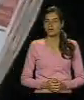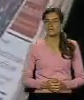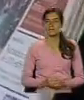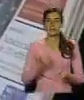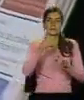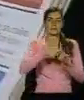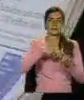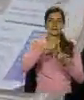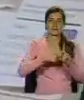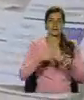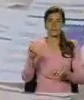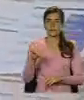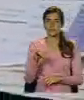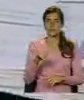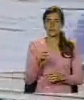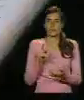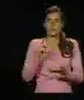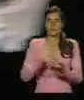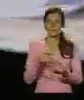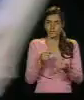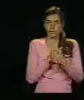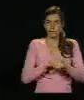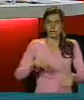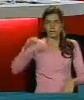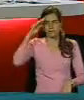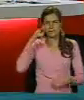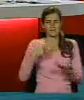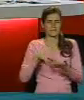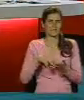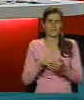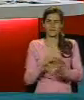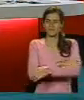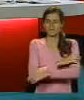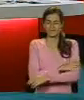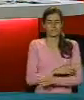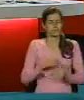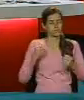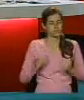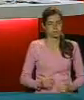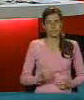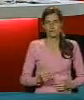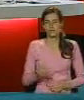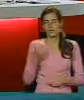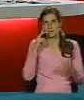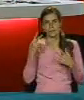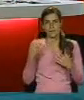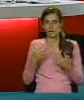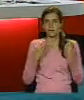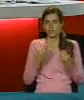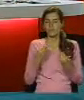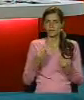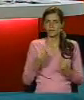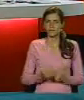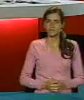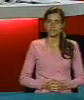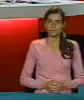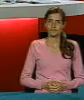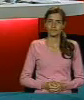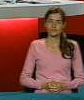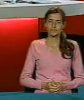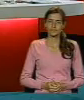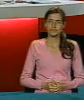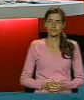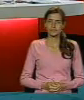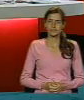vecinos, actúa la Guardia Nacional. Eso es cualidismo, eso es lo que nosotros llamamos cualidismo. Vean, esto es sesgo, esto